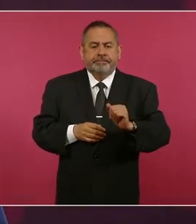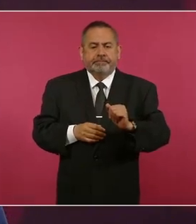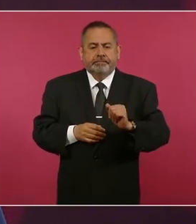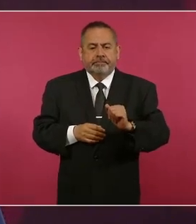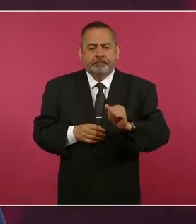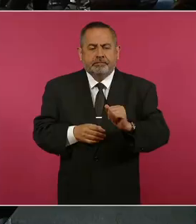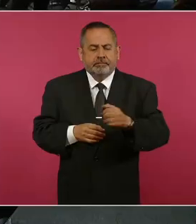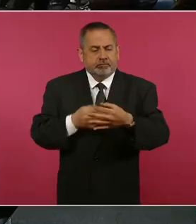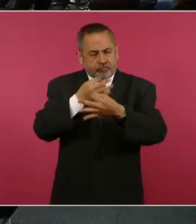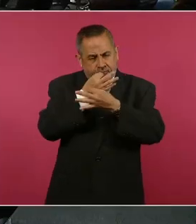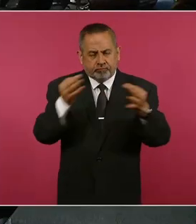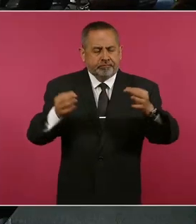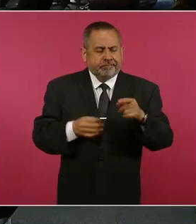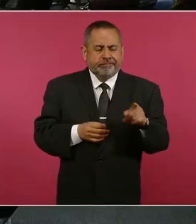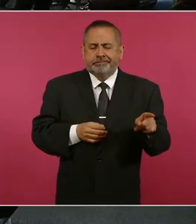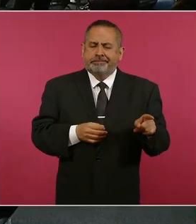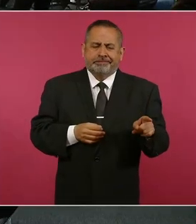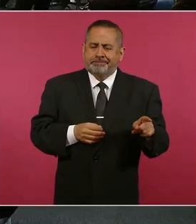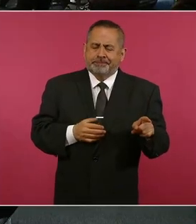poco